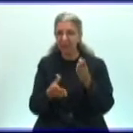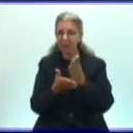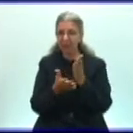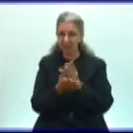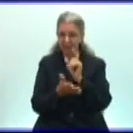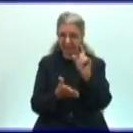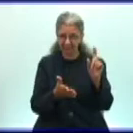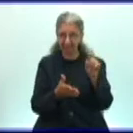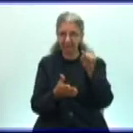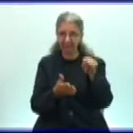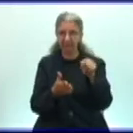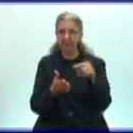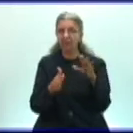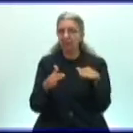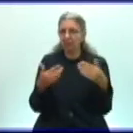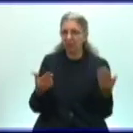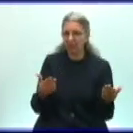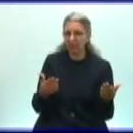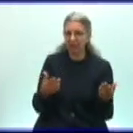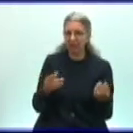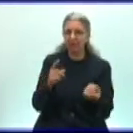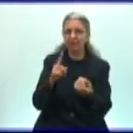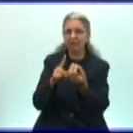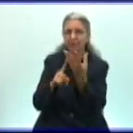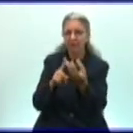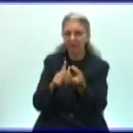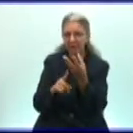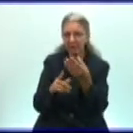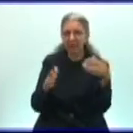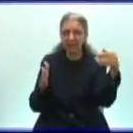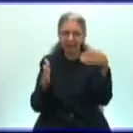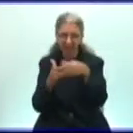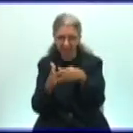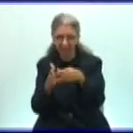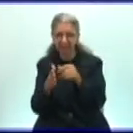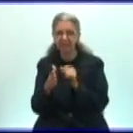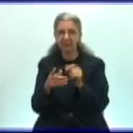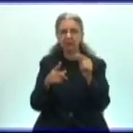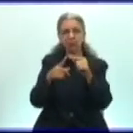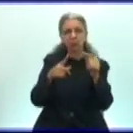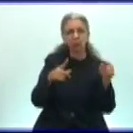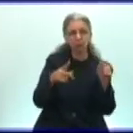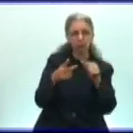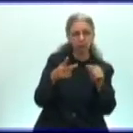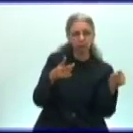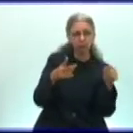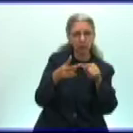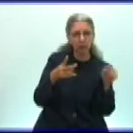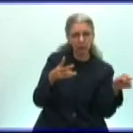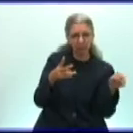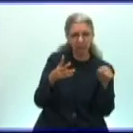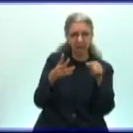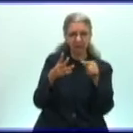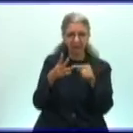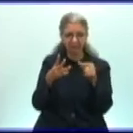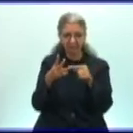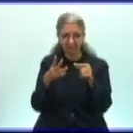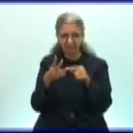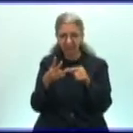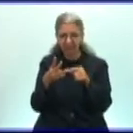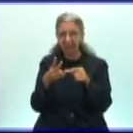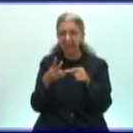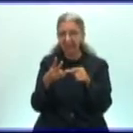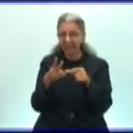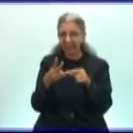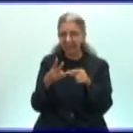diseñar, utilizaremos una fuente de corriente directa, conductores. En el consumidor